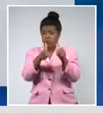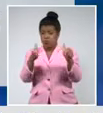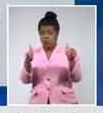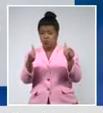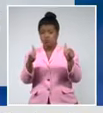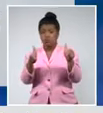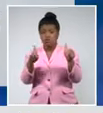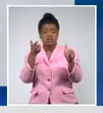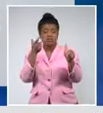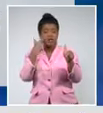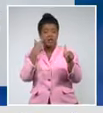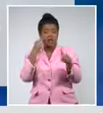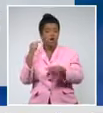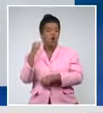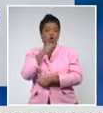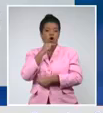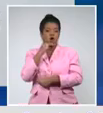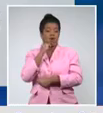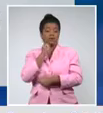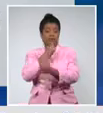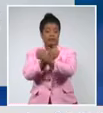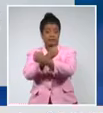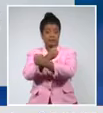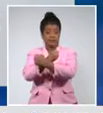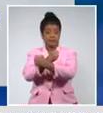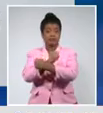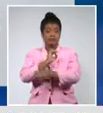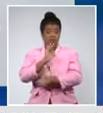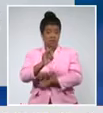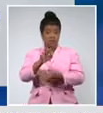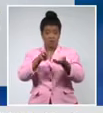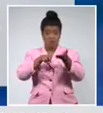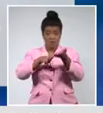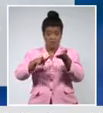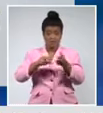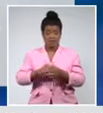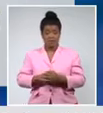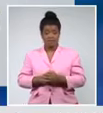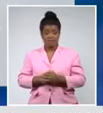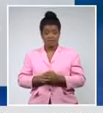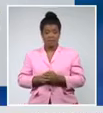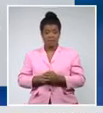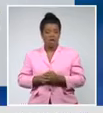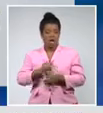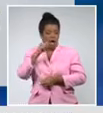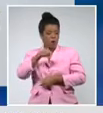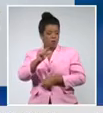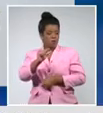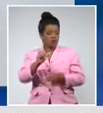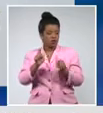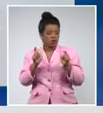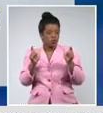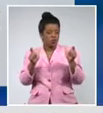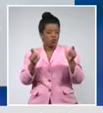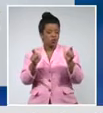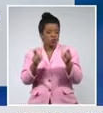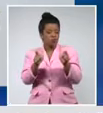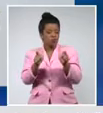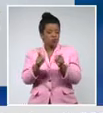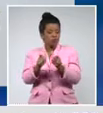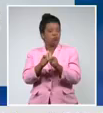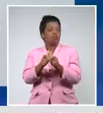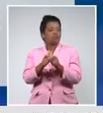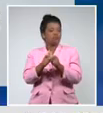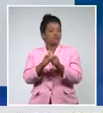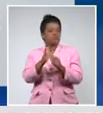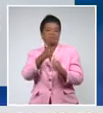que números altos allá en nuestras provincias. Pues realmente vemos que van logrando un control